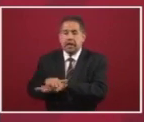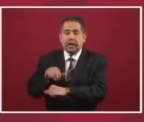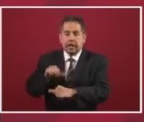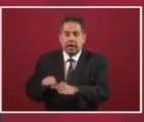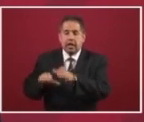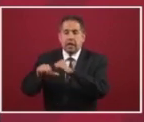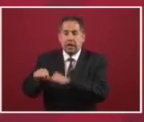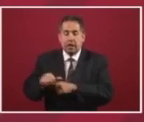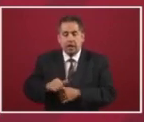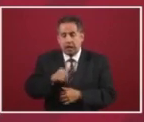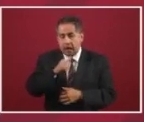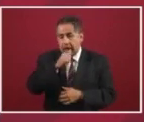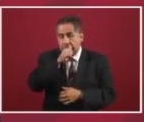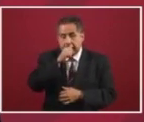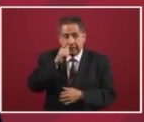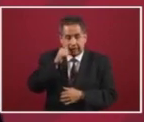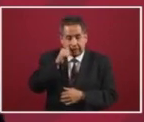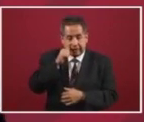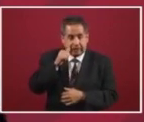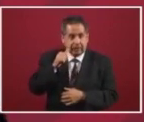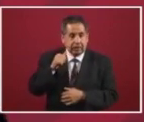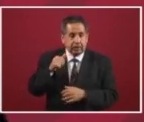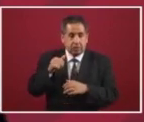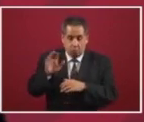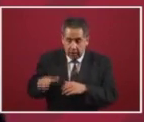el presidente de la Corte, Sebastián Lerdo de Tejada.